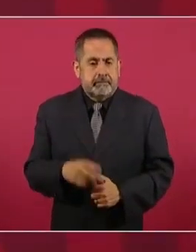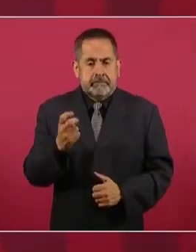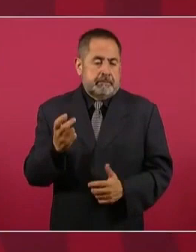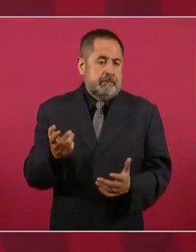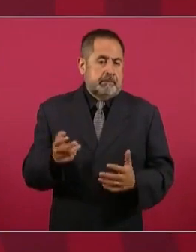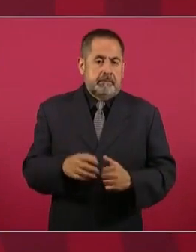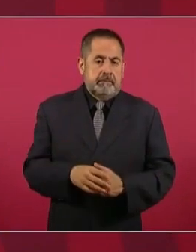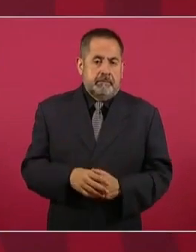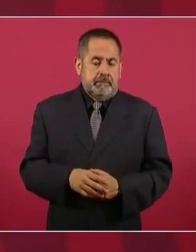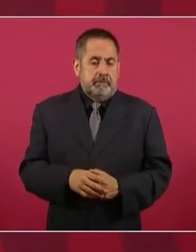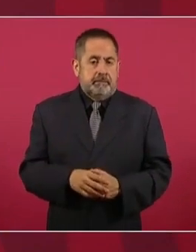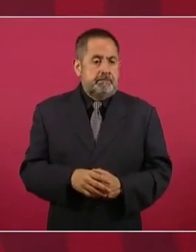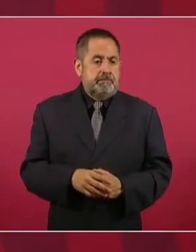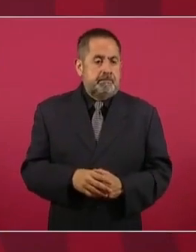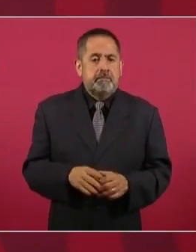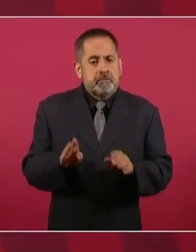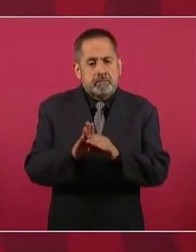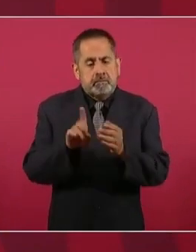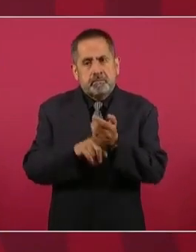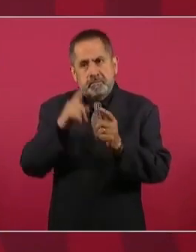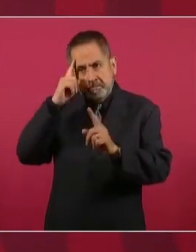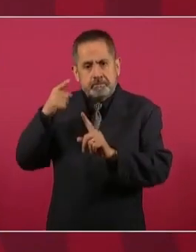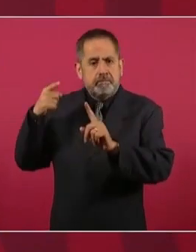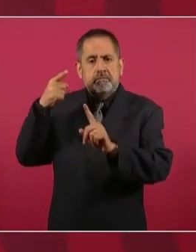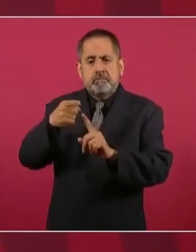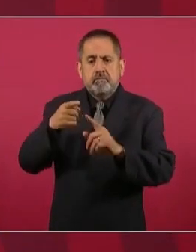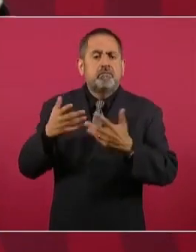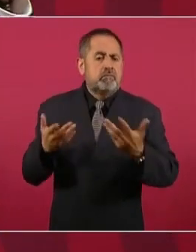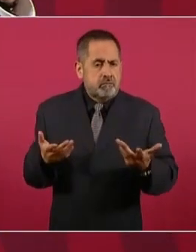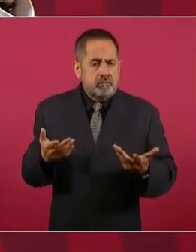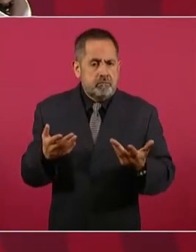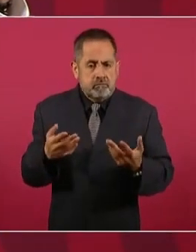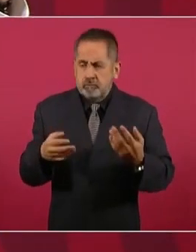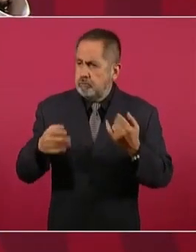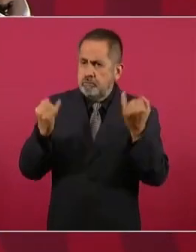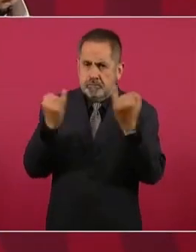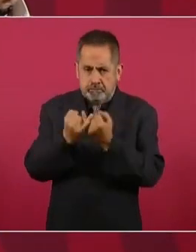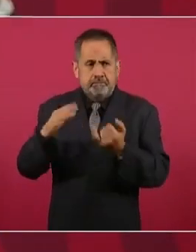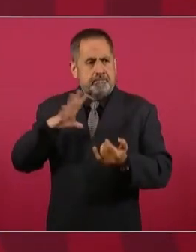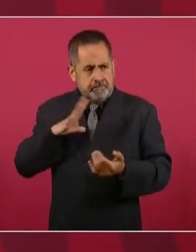Entonces, ¿cuál es el propósito? Que tengamos en todos lados